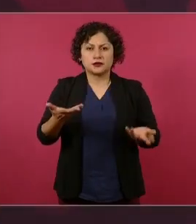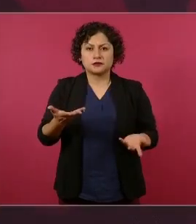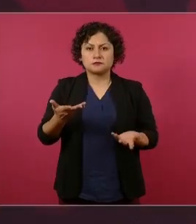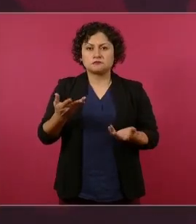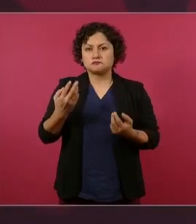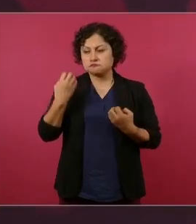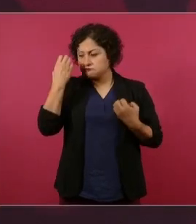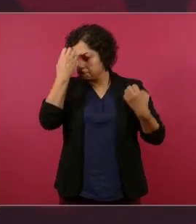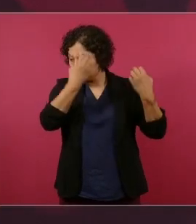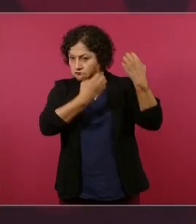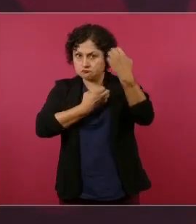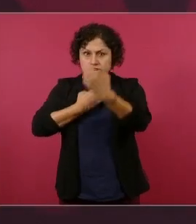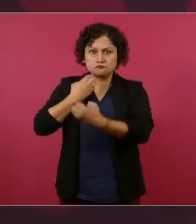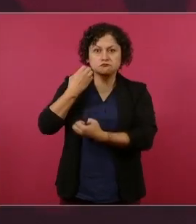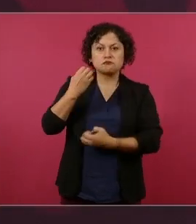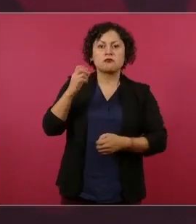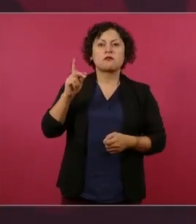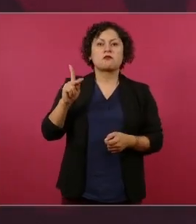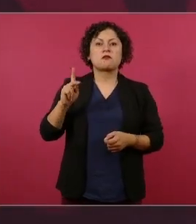Pemex,